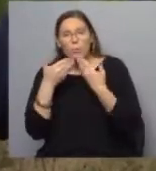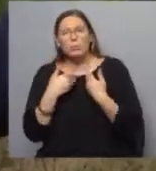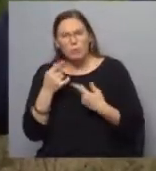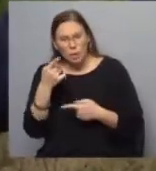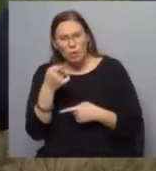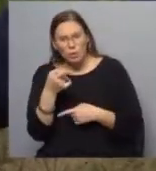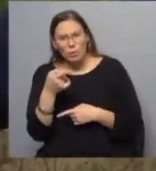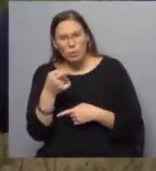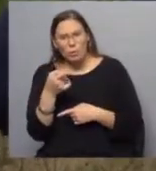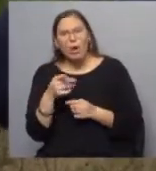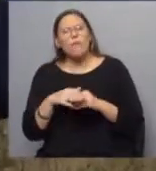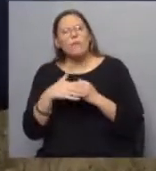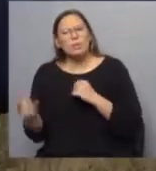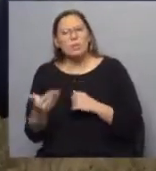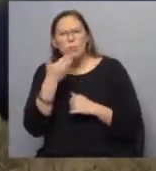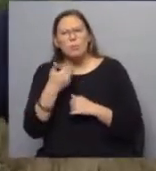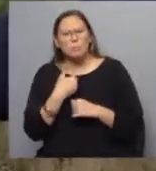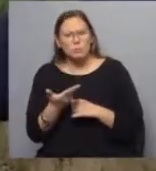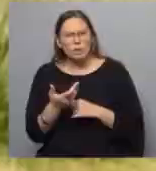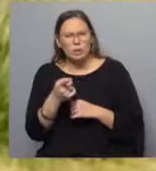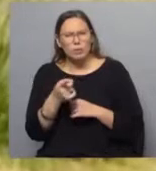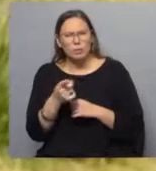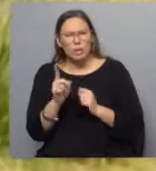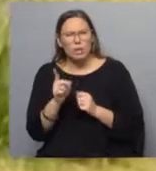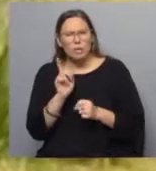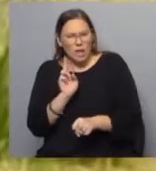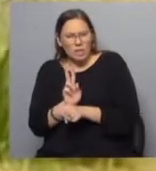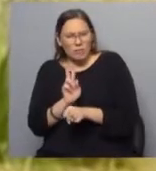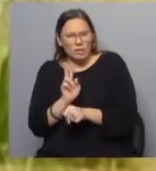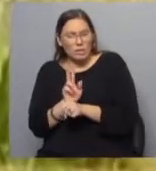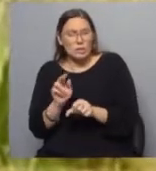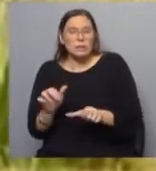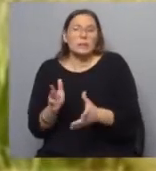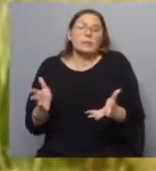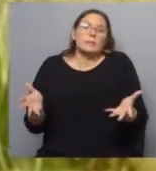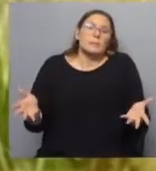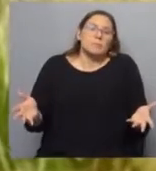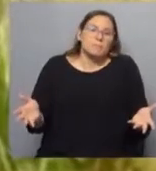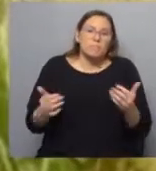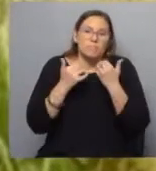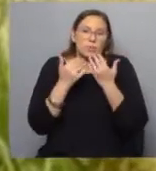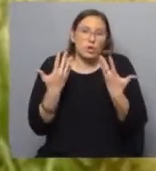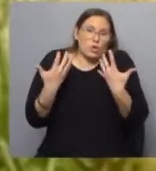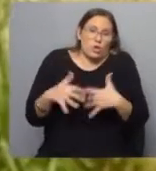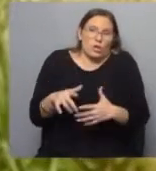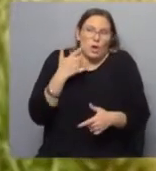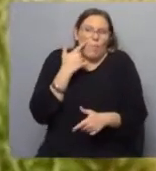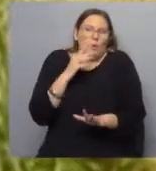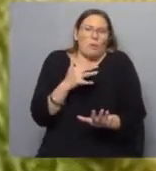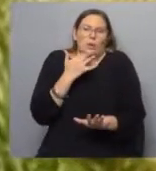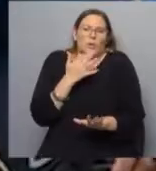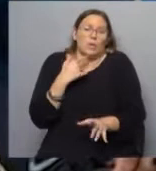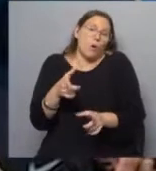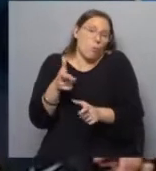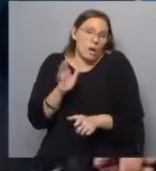señor, los vecinos me han preguntado, si usted tuviera que defenderse, ¿lo haría? Y la verdad, no quisiera estar en la situación, pero es un